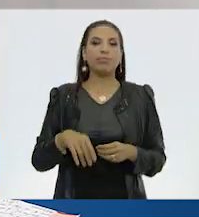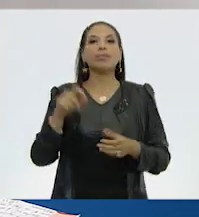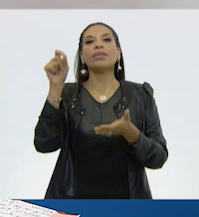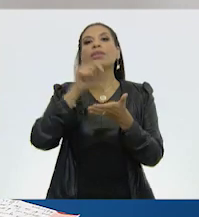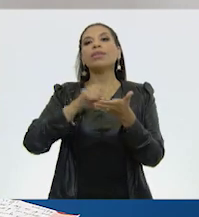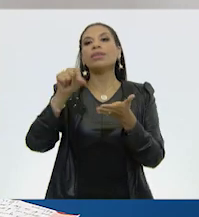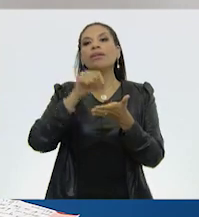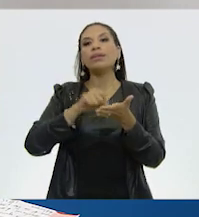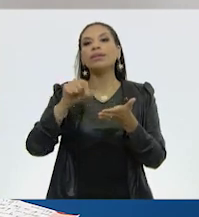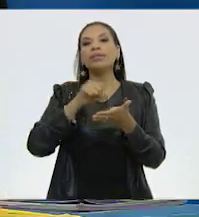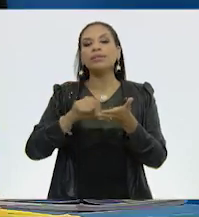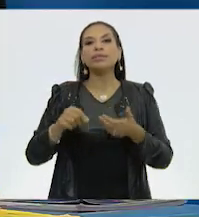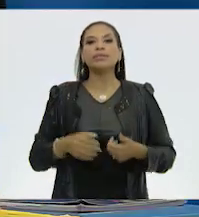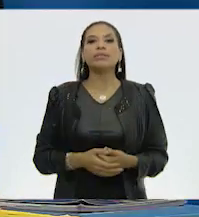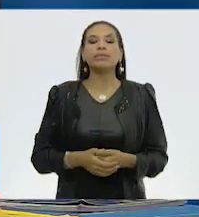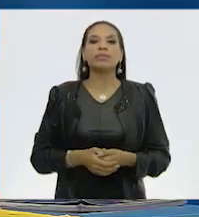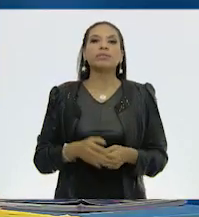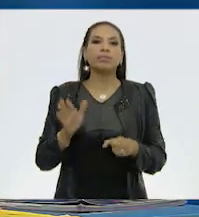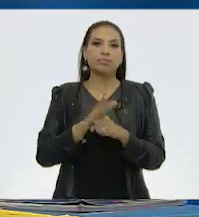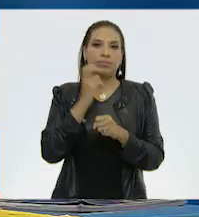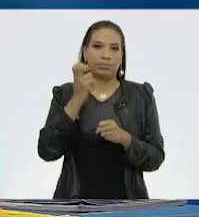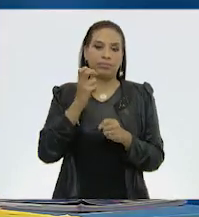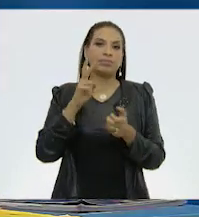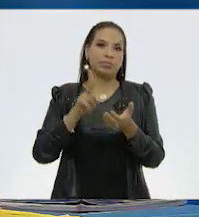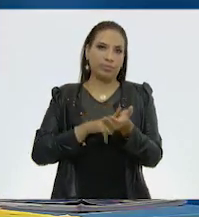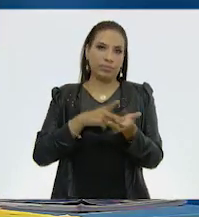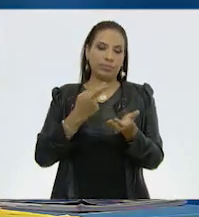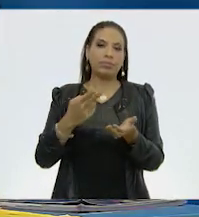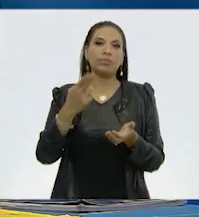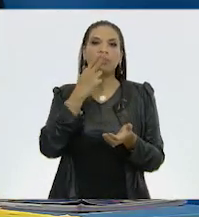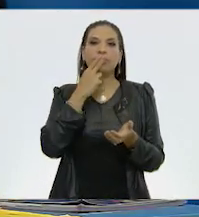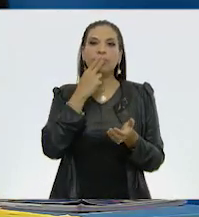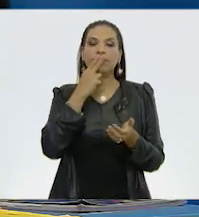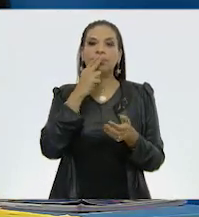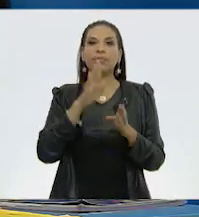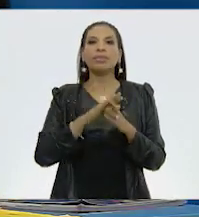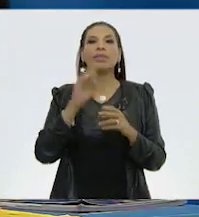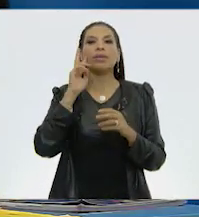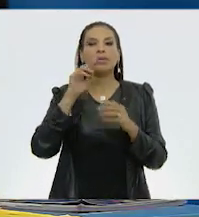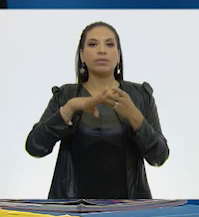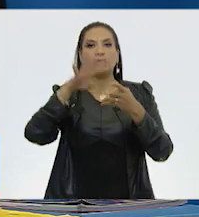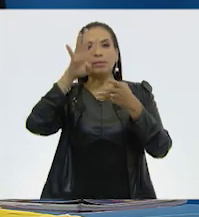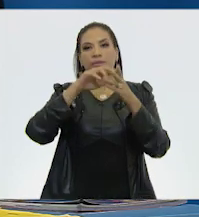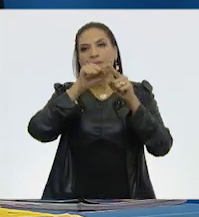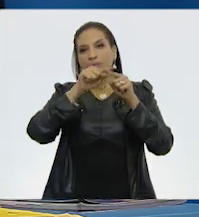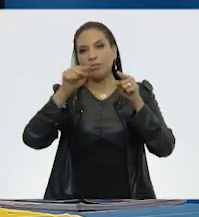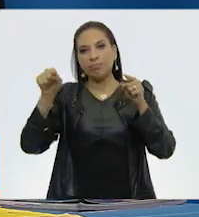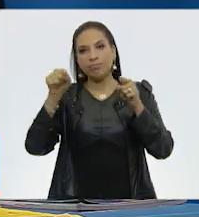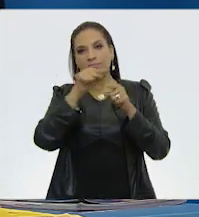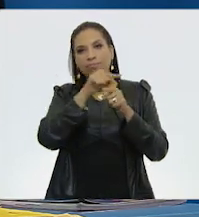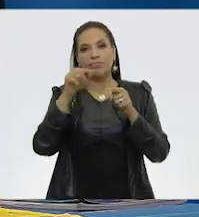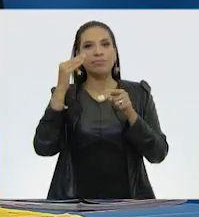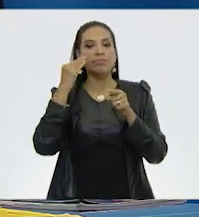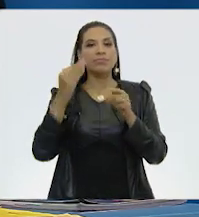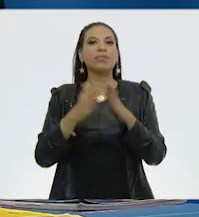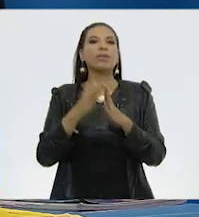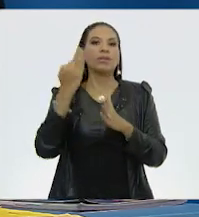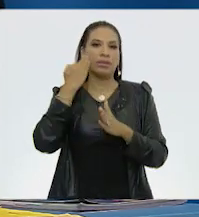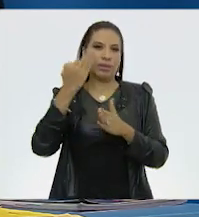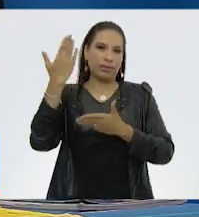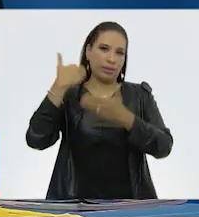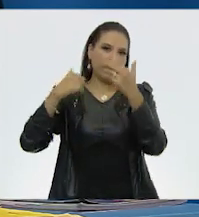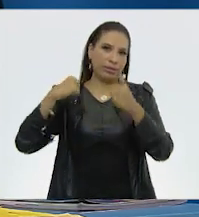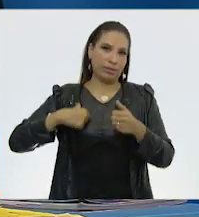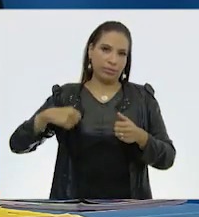escritura. Por lo que, nuevamente, utilizaremos nuestra línea del tiempo para ubicarnos en el periodo de la Edad Antigua.